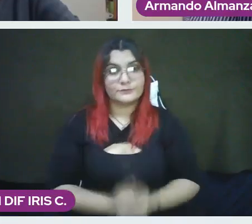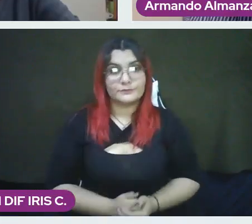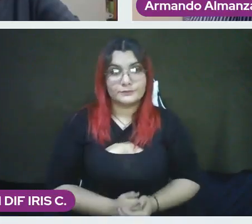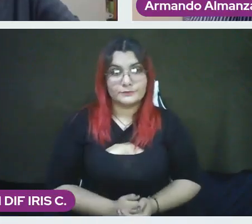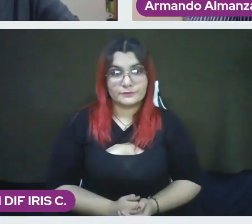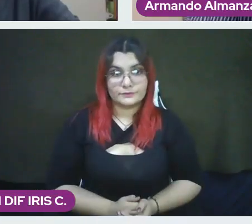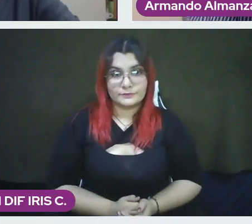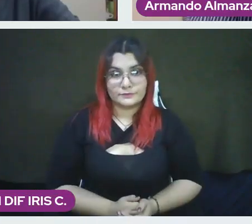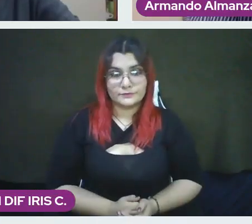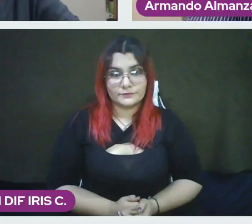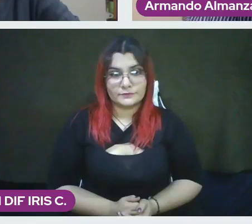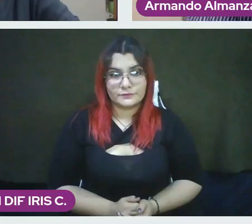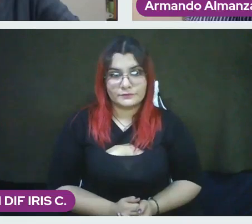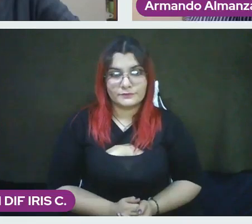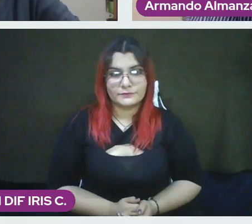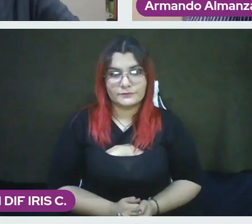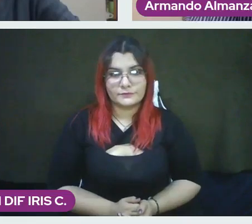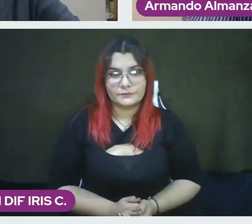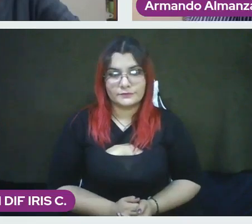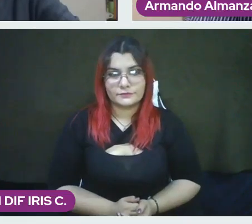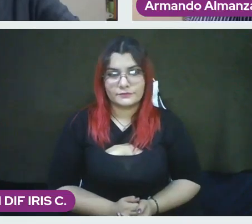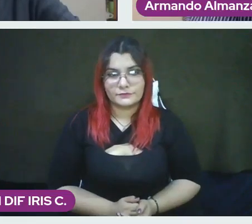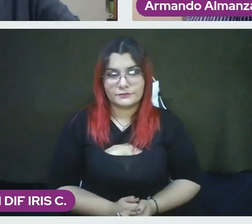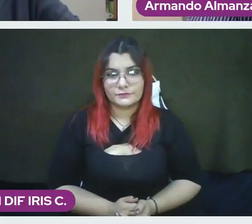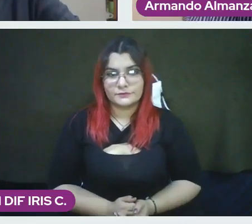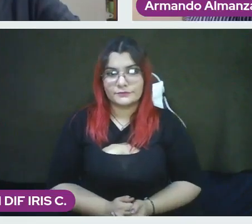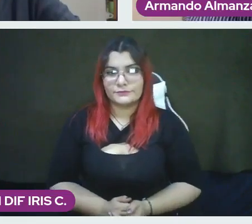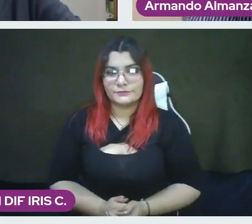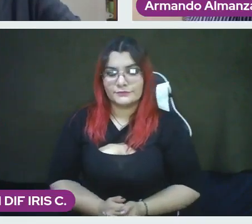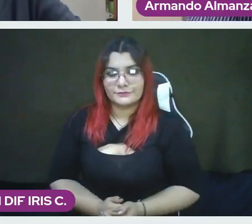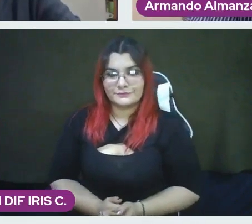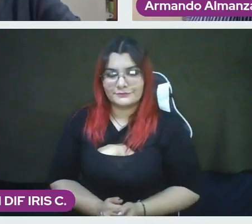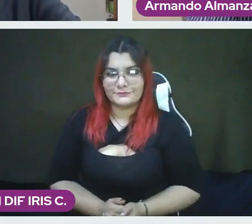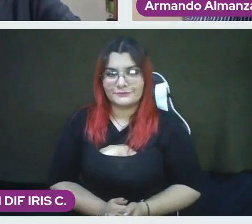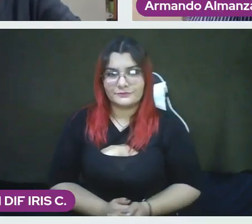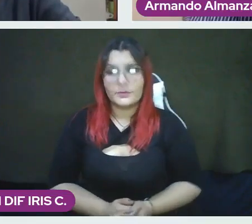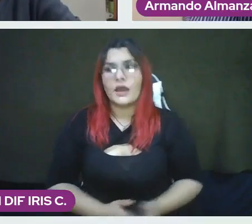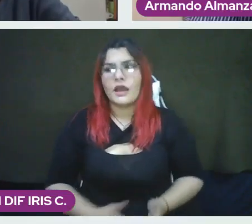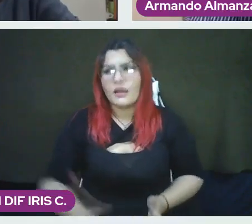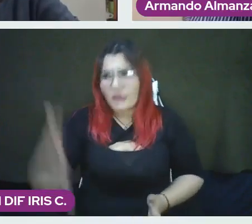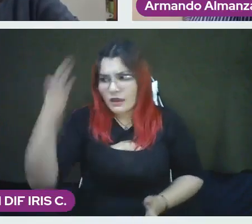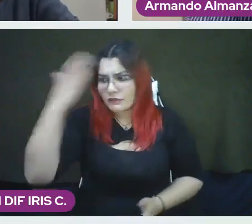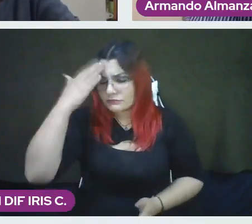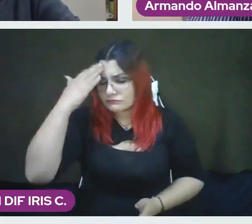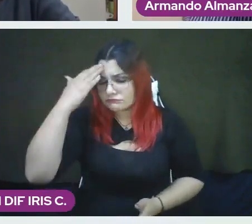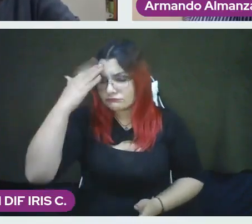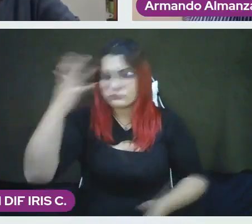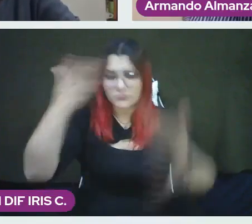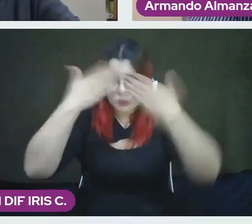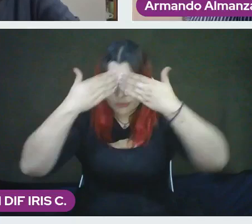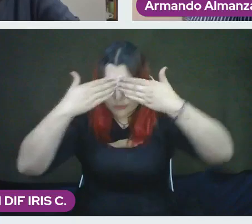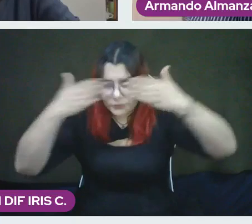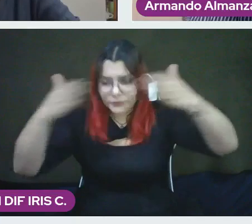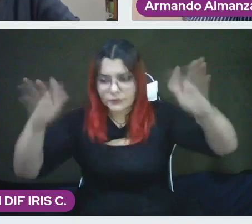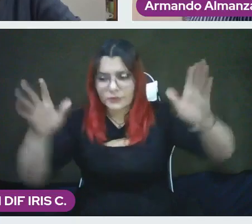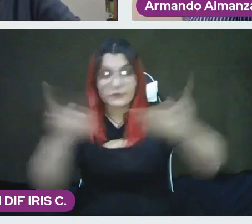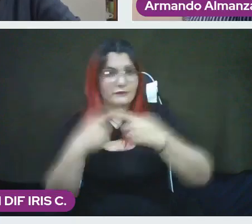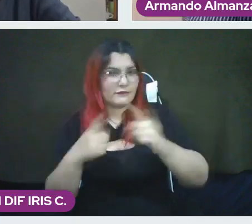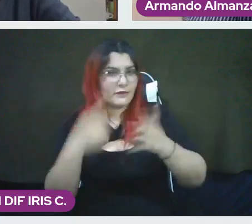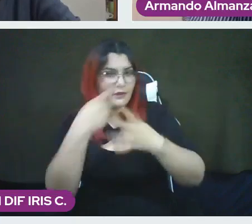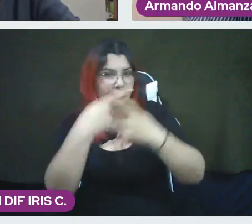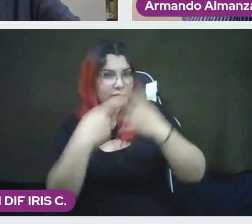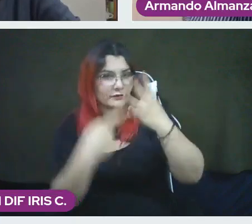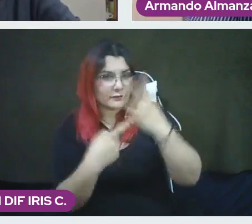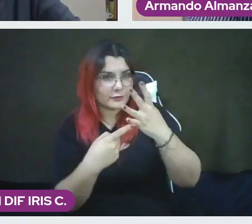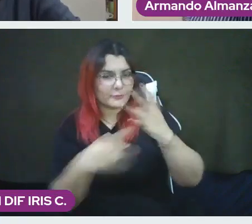mucha información valiosísima, pues para tomar en cuenta, para practicar, para llevar a cabo. Y pues no me queda más